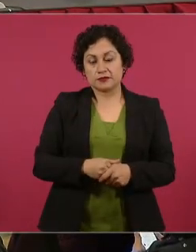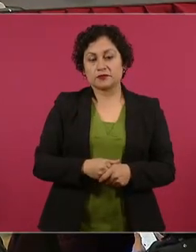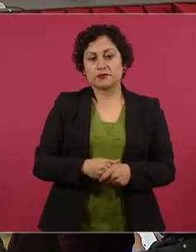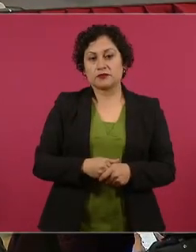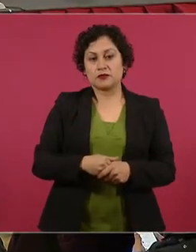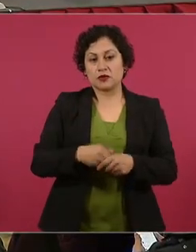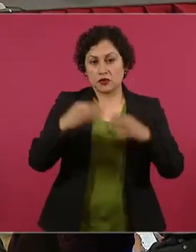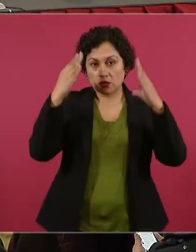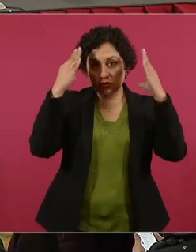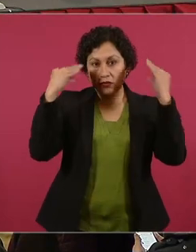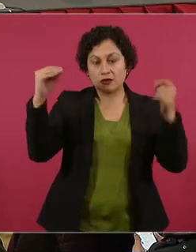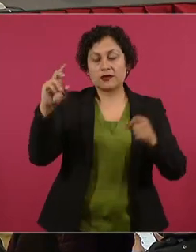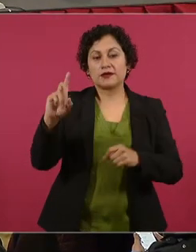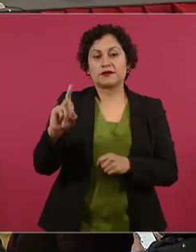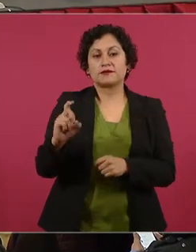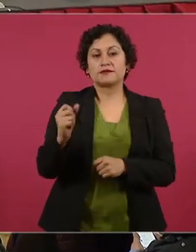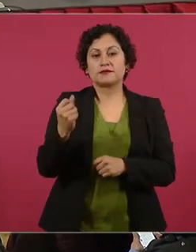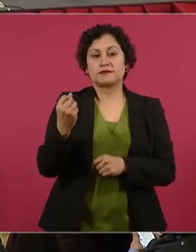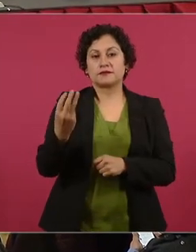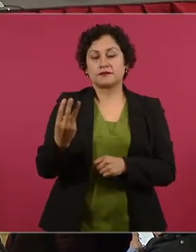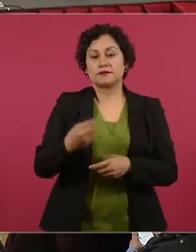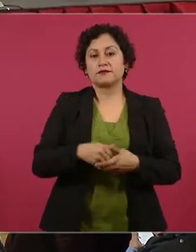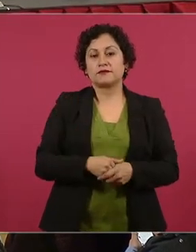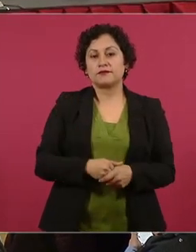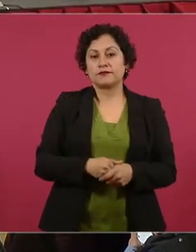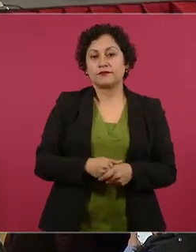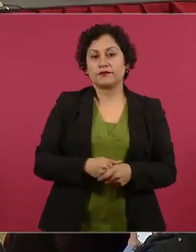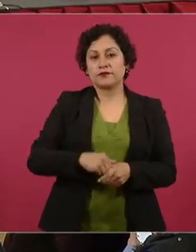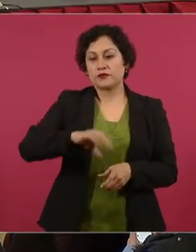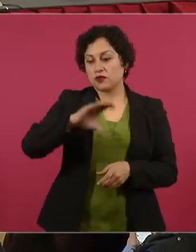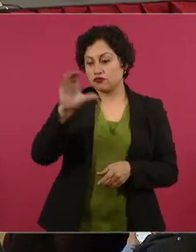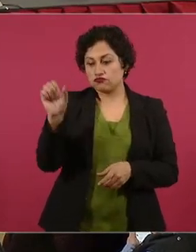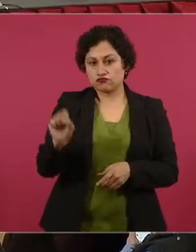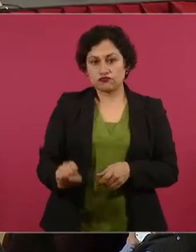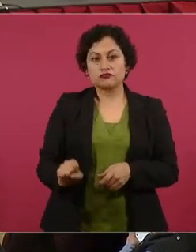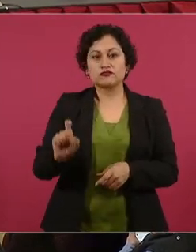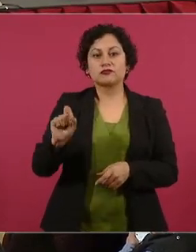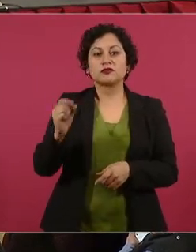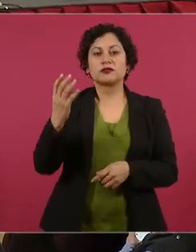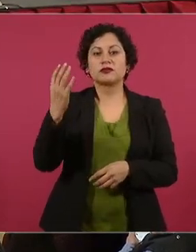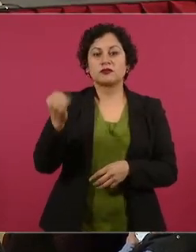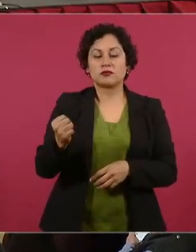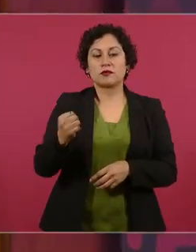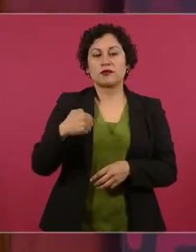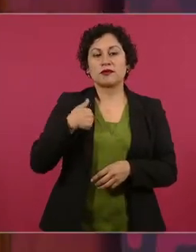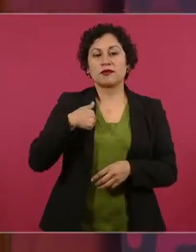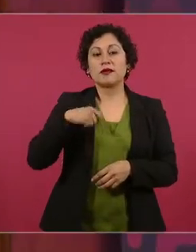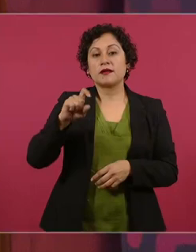Holanda 33, Sudáfrica 29, Canadá 29,